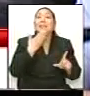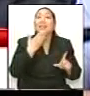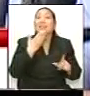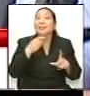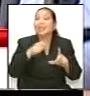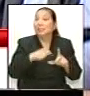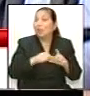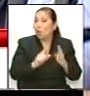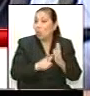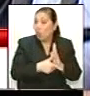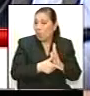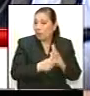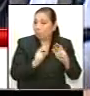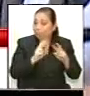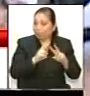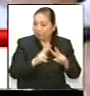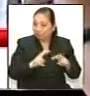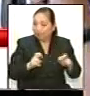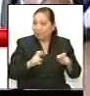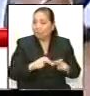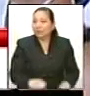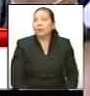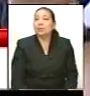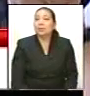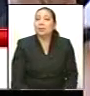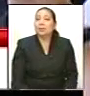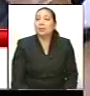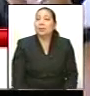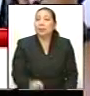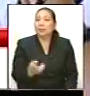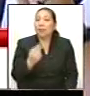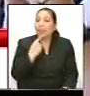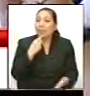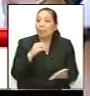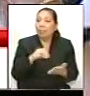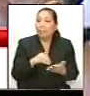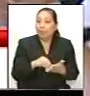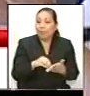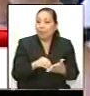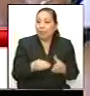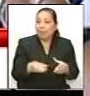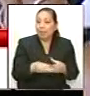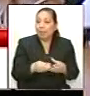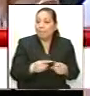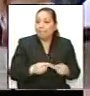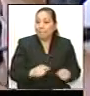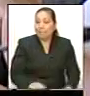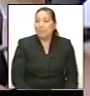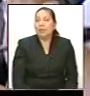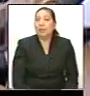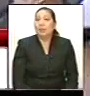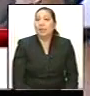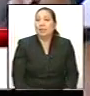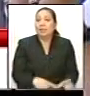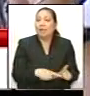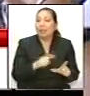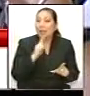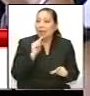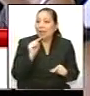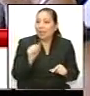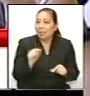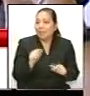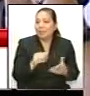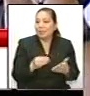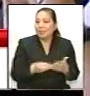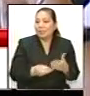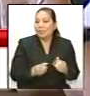Adicionalmente, luego de una serie de investigaciones realizadas por la DINCOTE, se estableció que el llamado Comité Metropolitano de Sendero Luminoso es el que habría ordenado